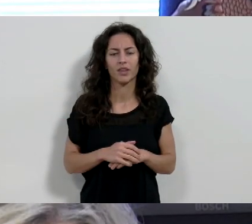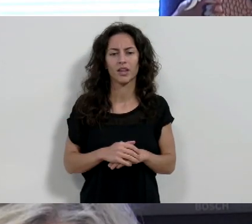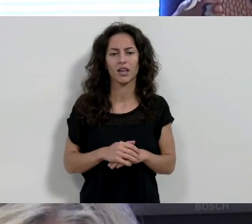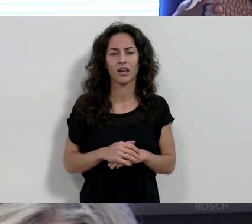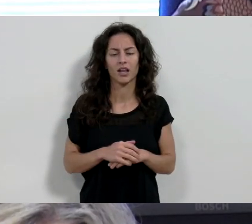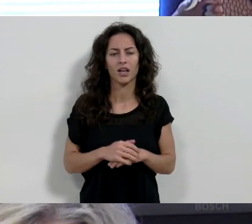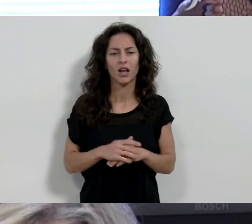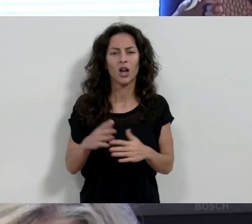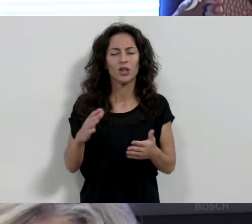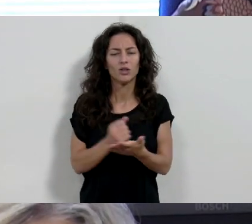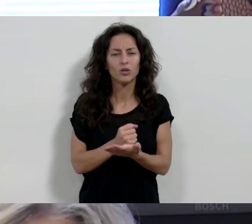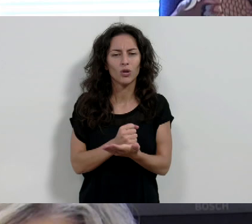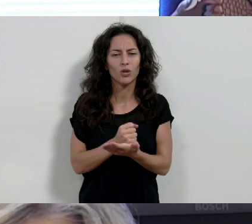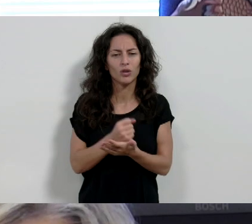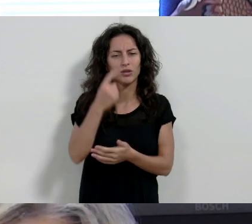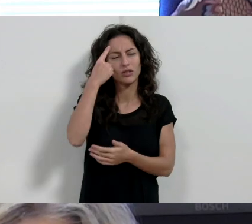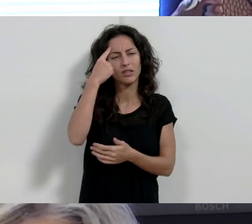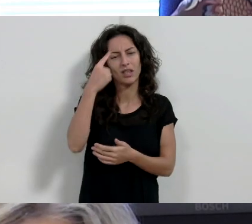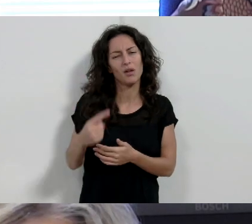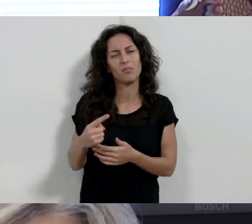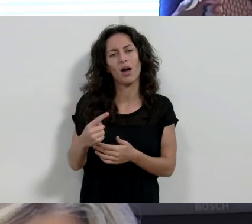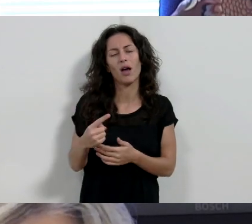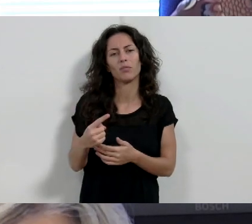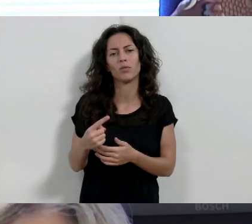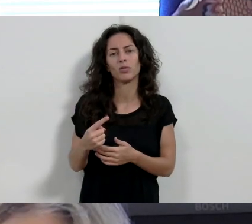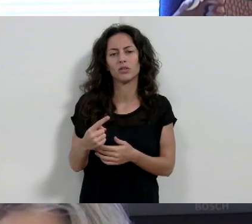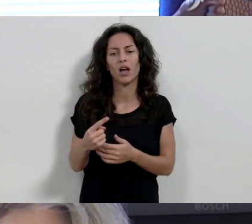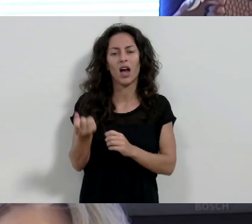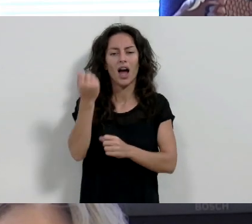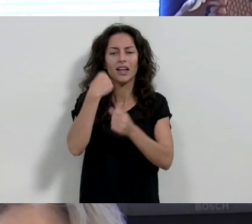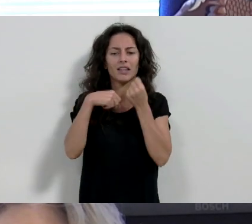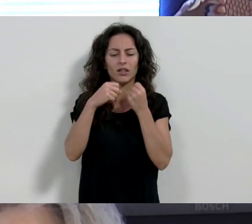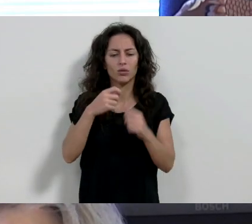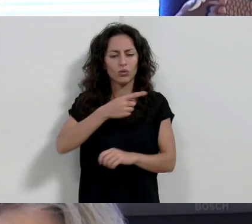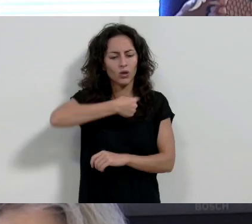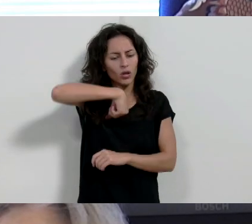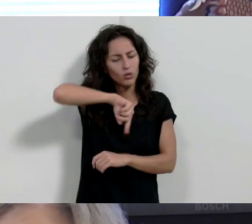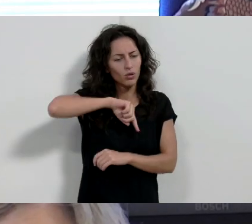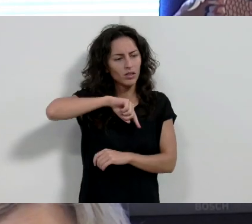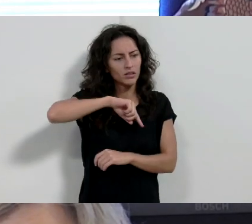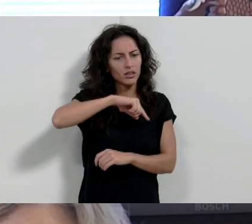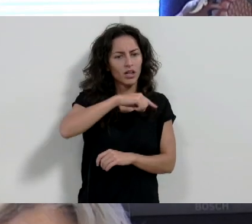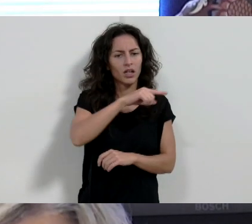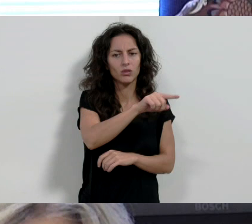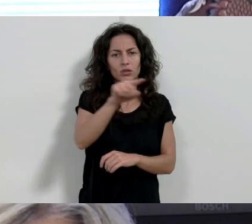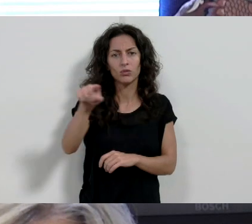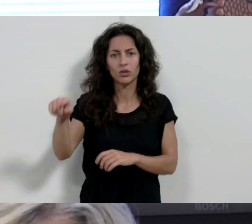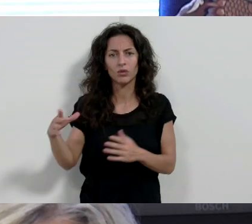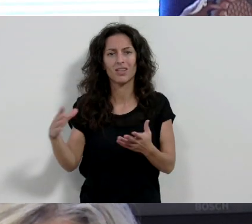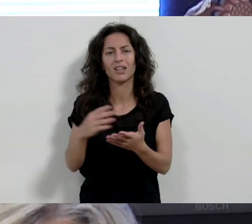importancia de nuestros gestos cotidianos para contribuir a la limpieza de la ciudad. De cada gesto cuenta. Estamos totalmente de